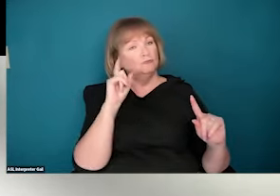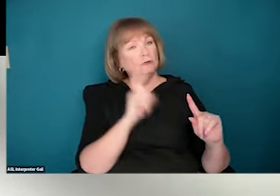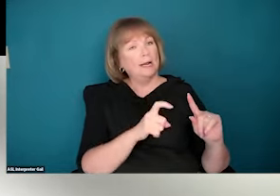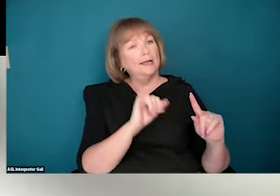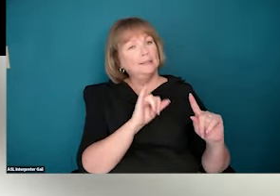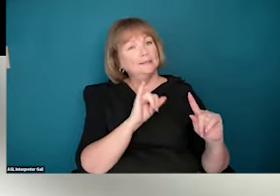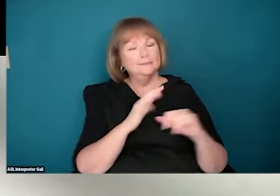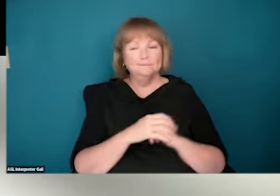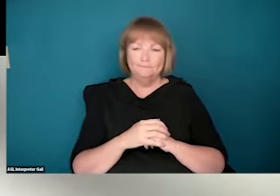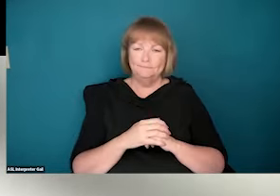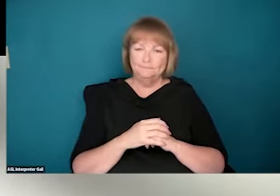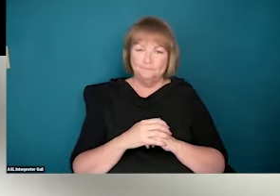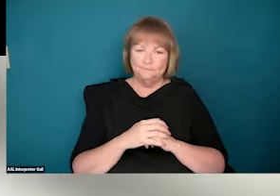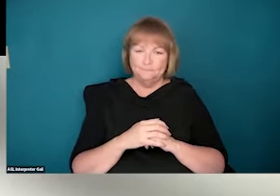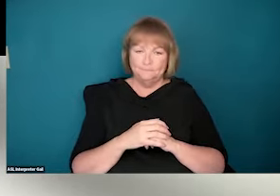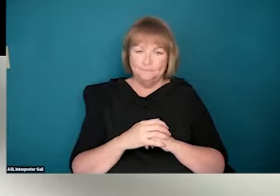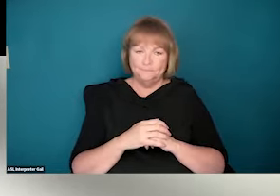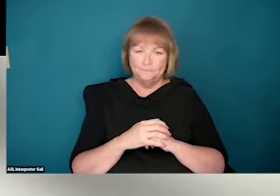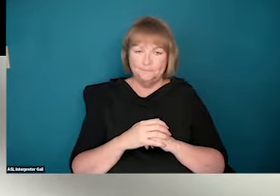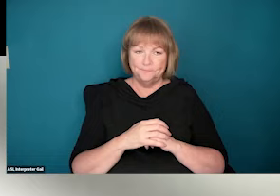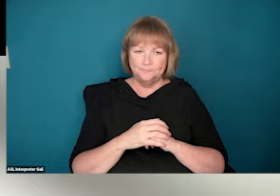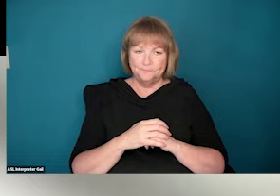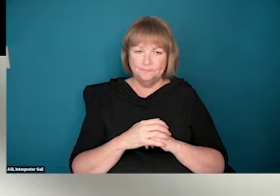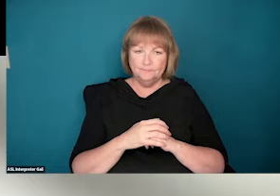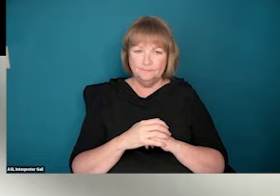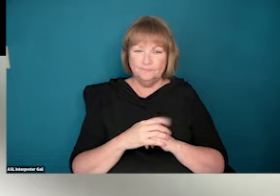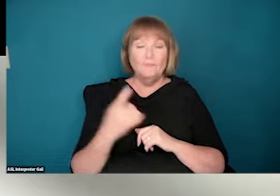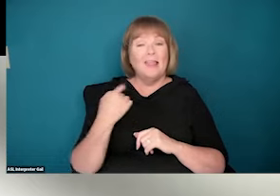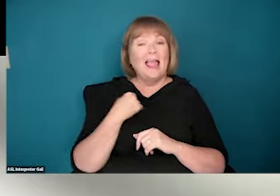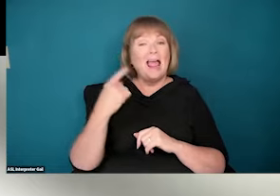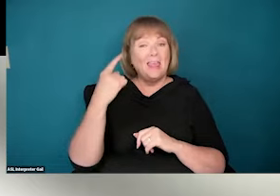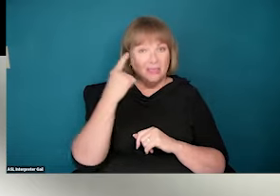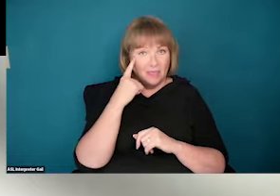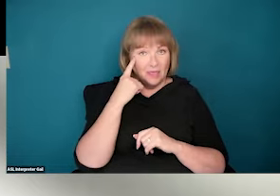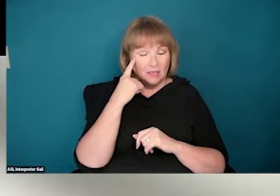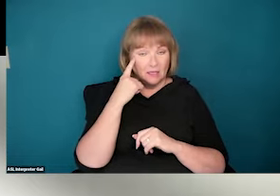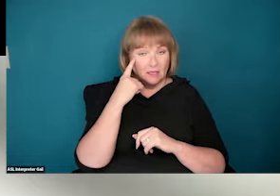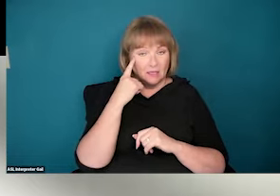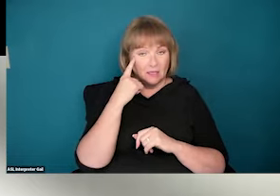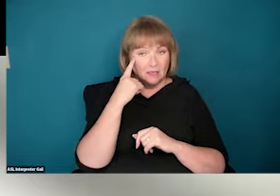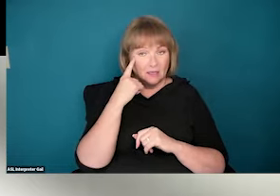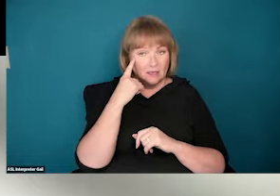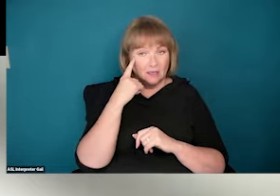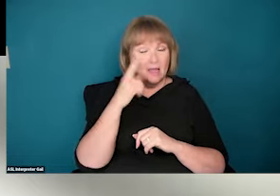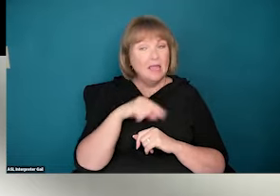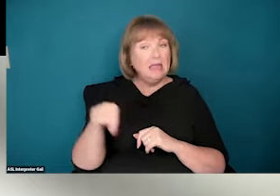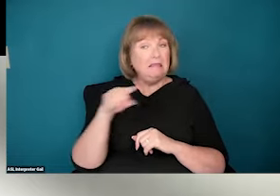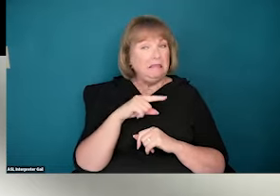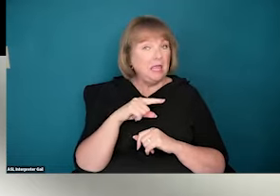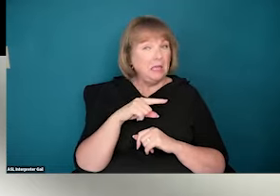algunos de ellos vienen con la necesidad de un poder de abogado en algunos estados. Entonces yo pienso por la mayor en general,